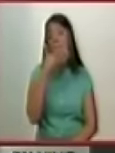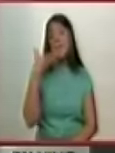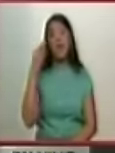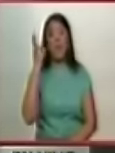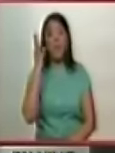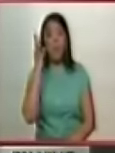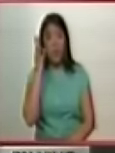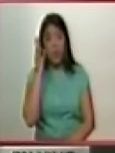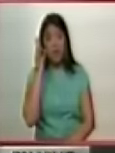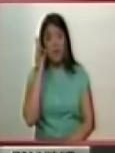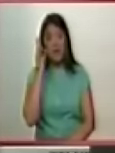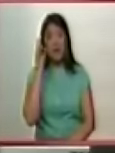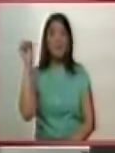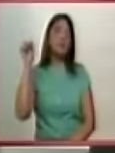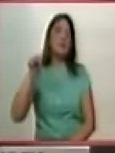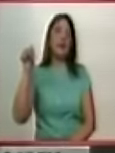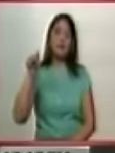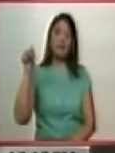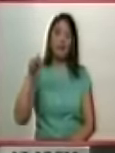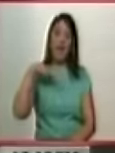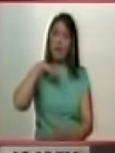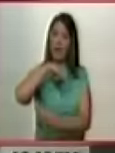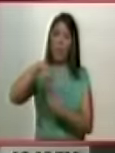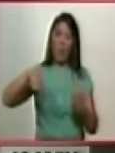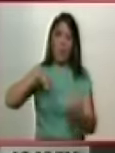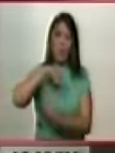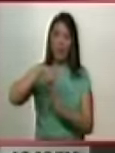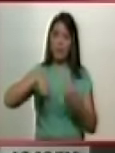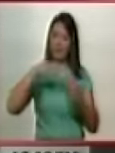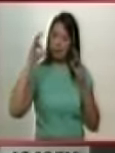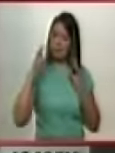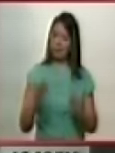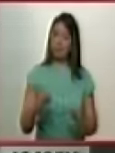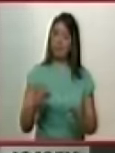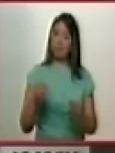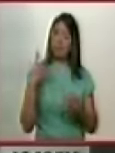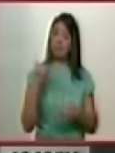mujeres, falconianos, falconianas, revolucionarios, que sin duda alguna